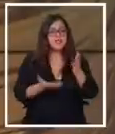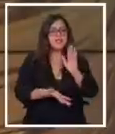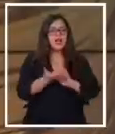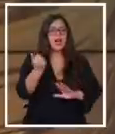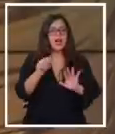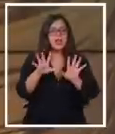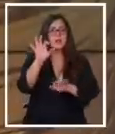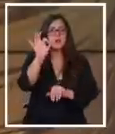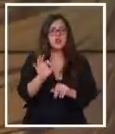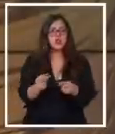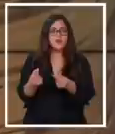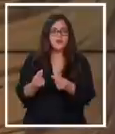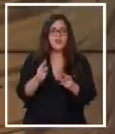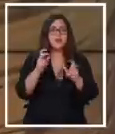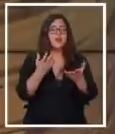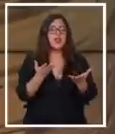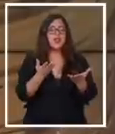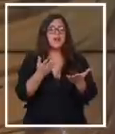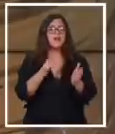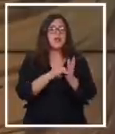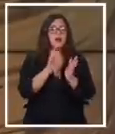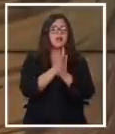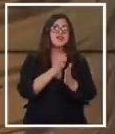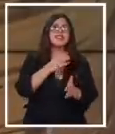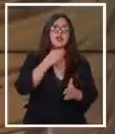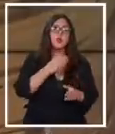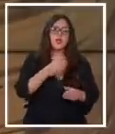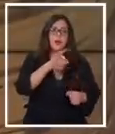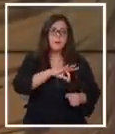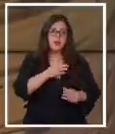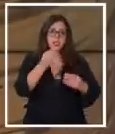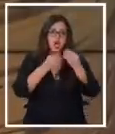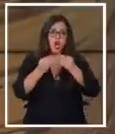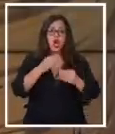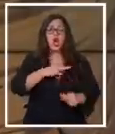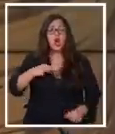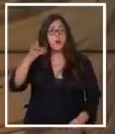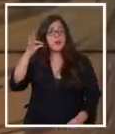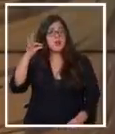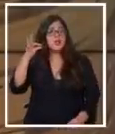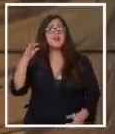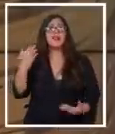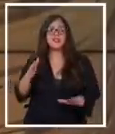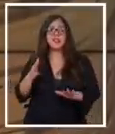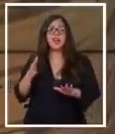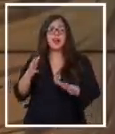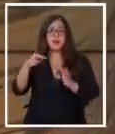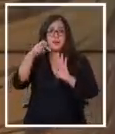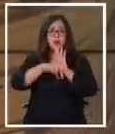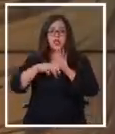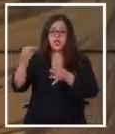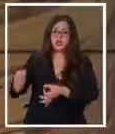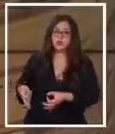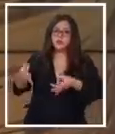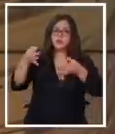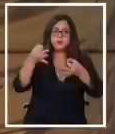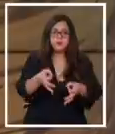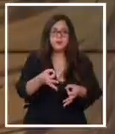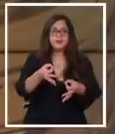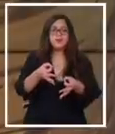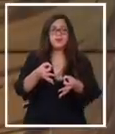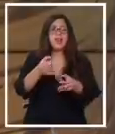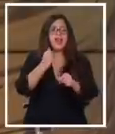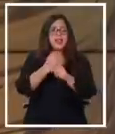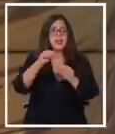que tiene que ver con el tema de las deudas de pensiones de alimentos va la ministra de la mujer a presentar un proyecto trabajado en conjunto con parlamentaria para